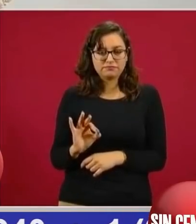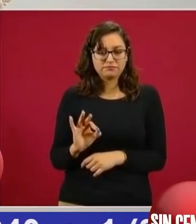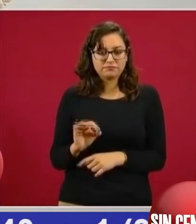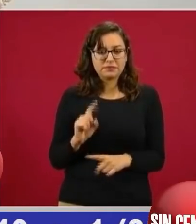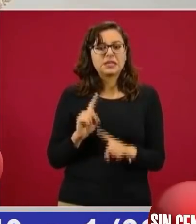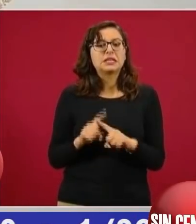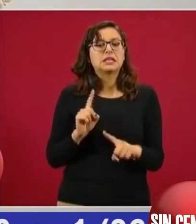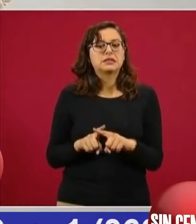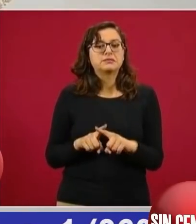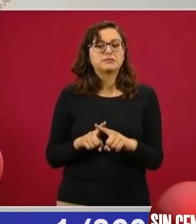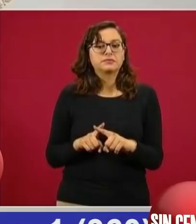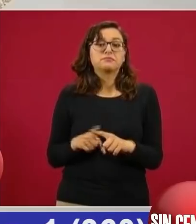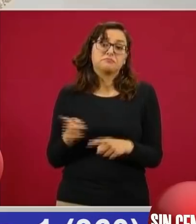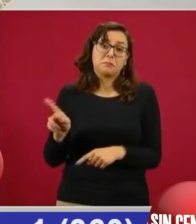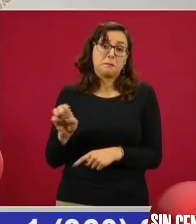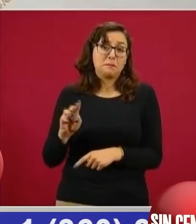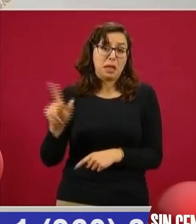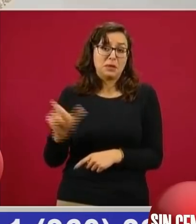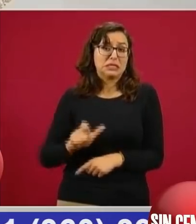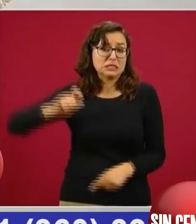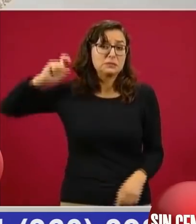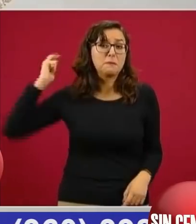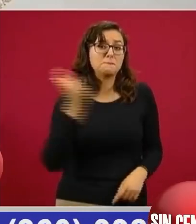provenían de los ingresos petroleros.